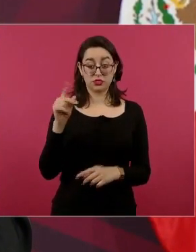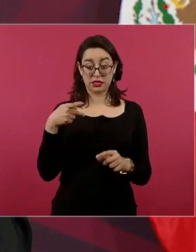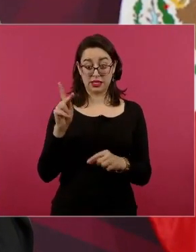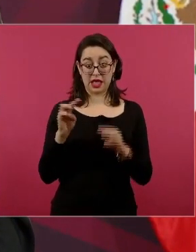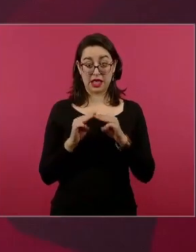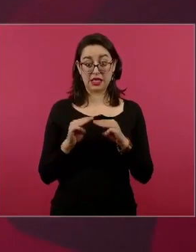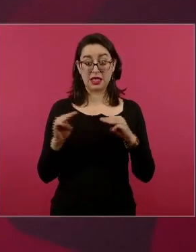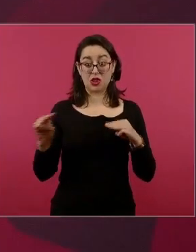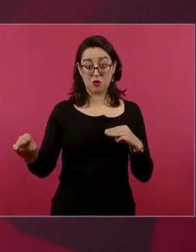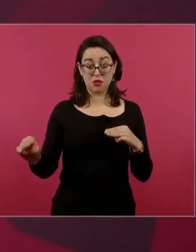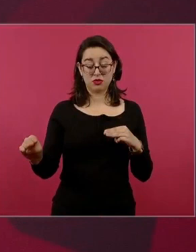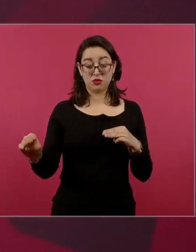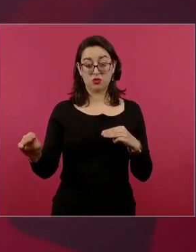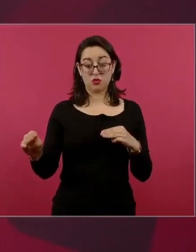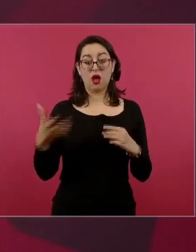son viaductos.